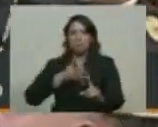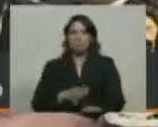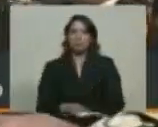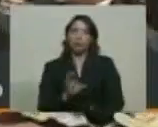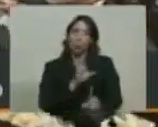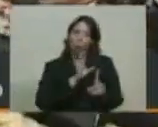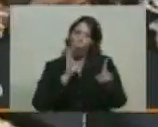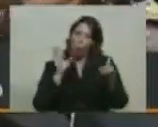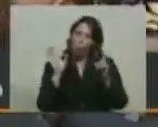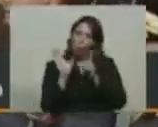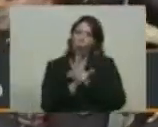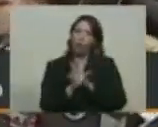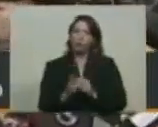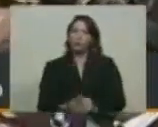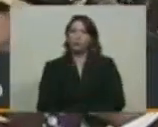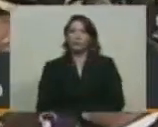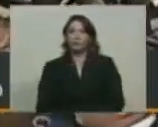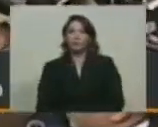culturales,